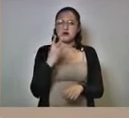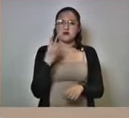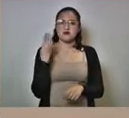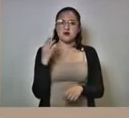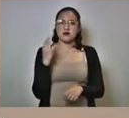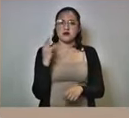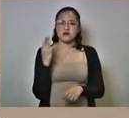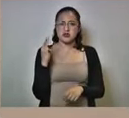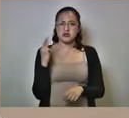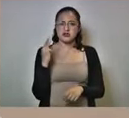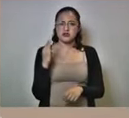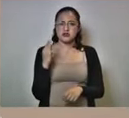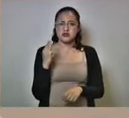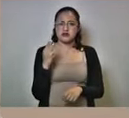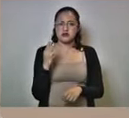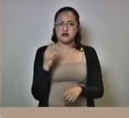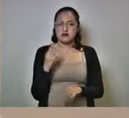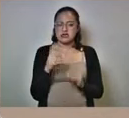mayo